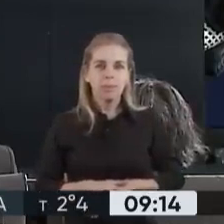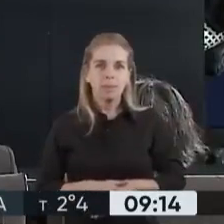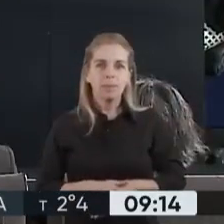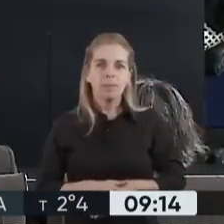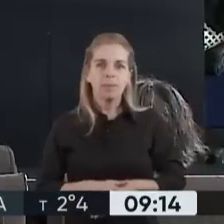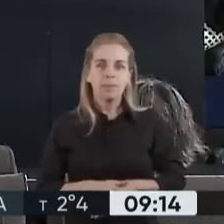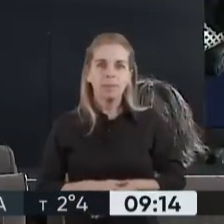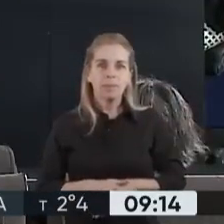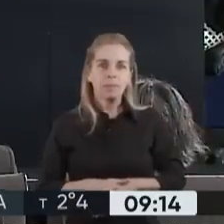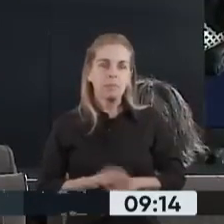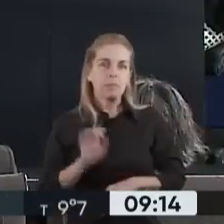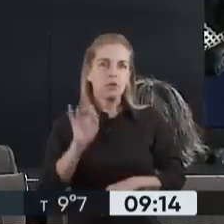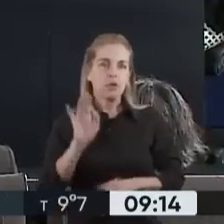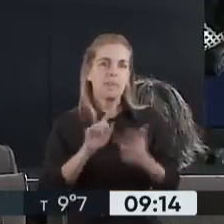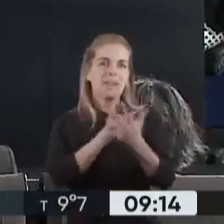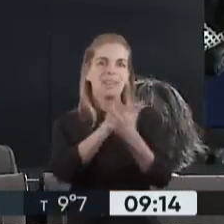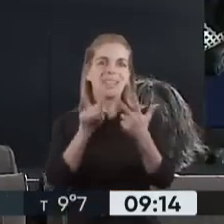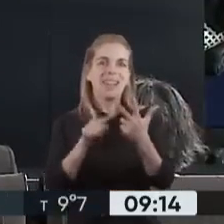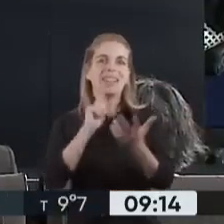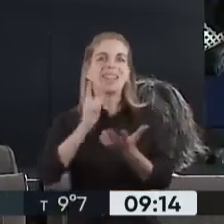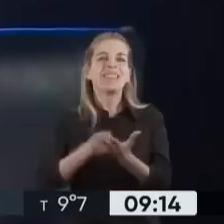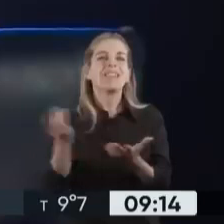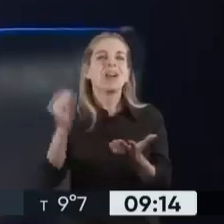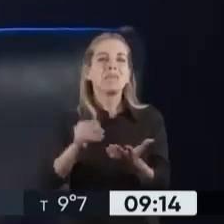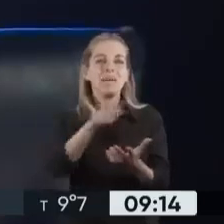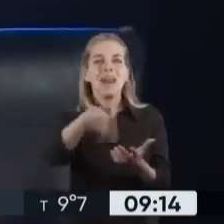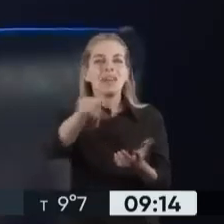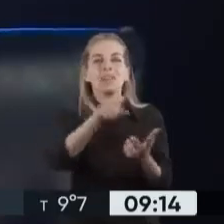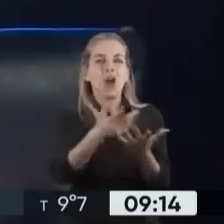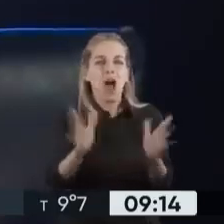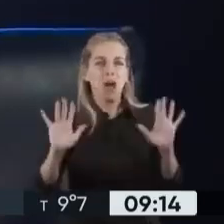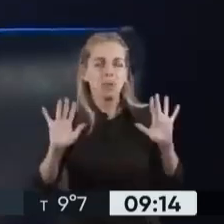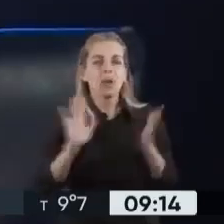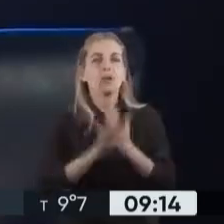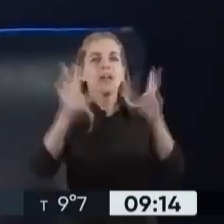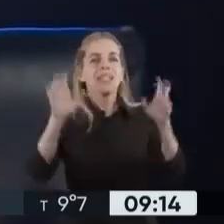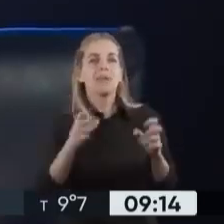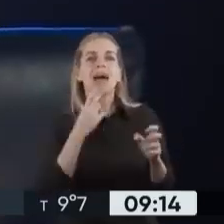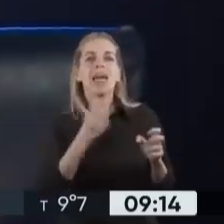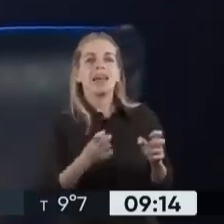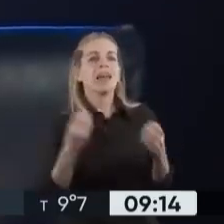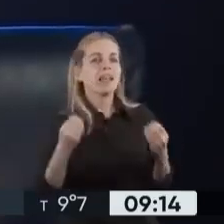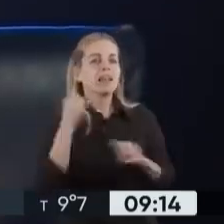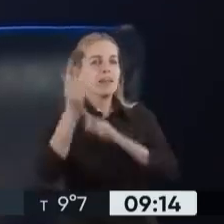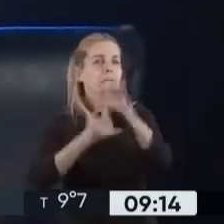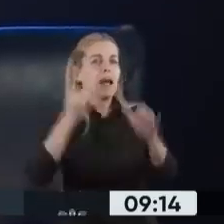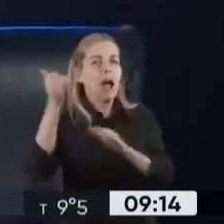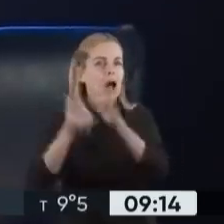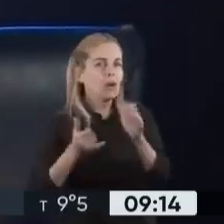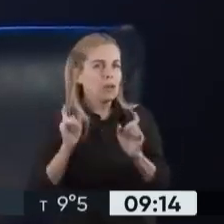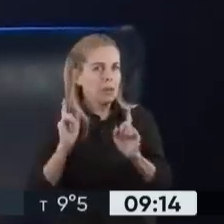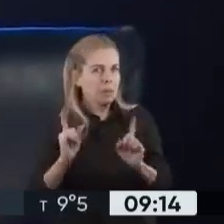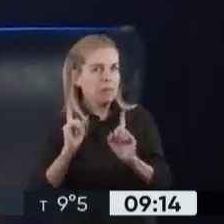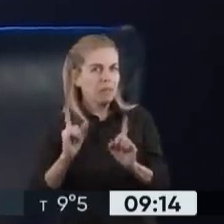tengo solamente tres medidas más para no aburrirlos pero en materia energética yo les venía diciendo que venimos sosteniendo